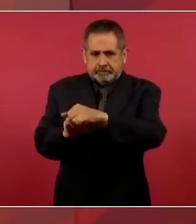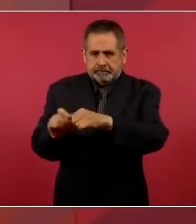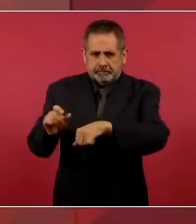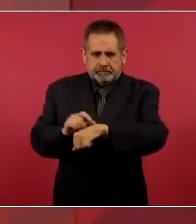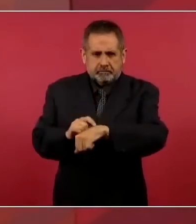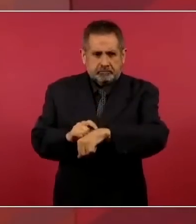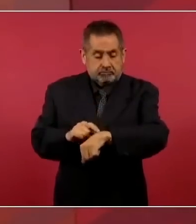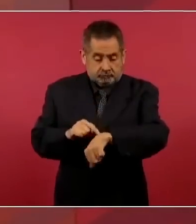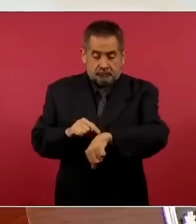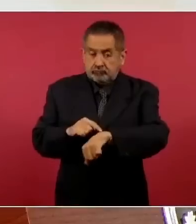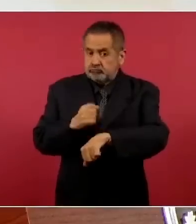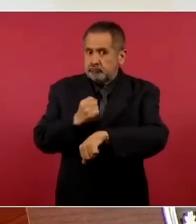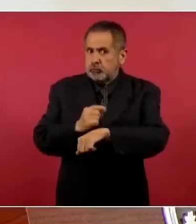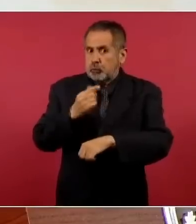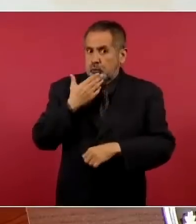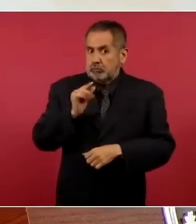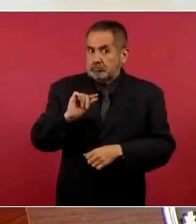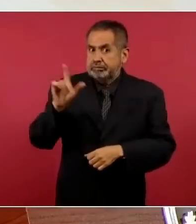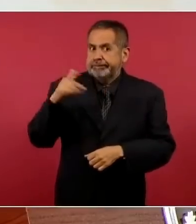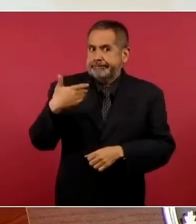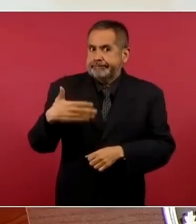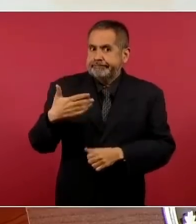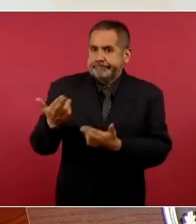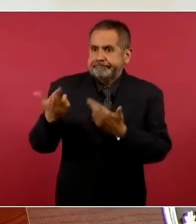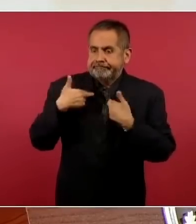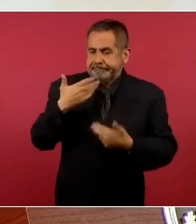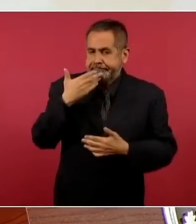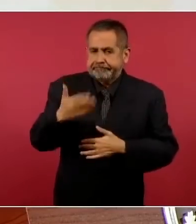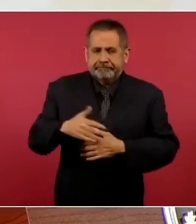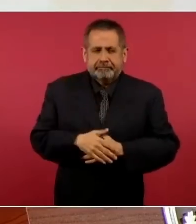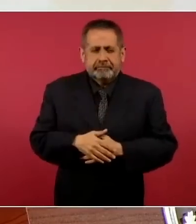De una marca famosa,